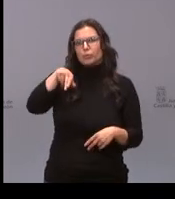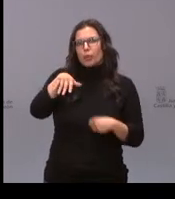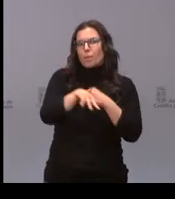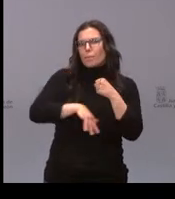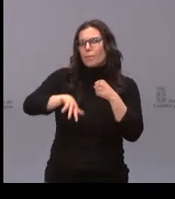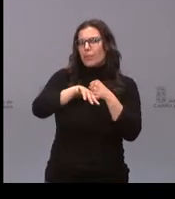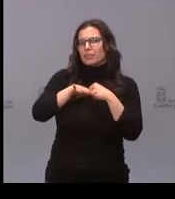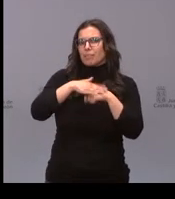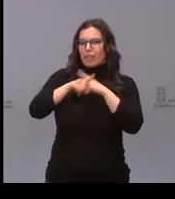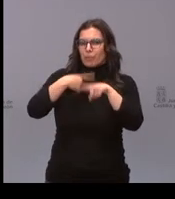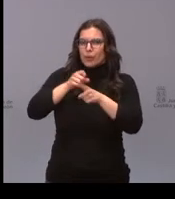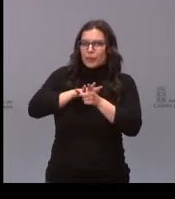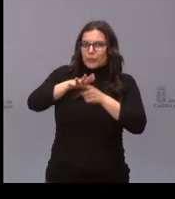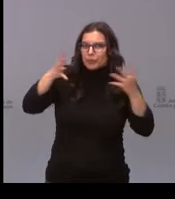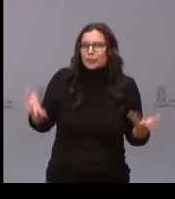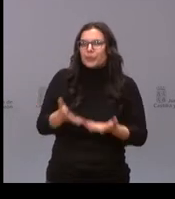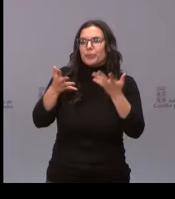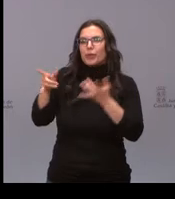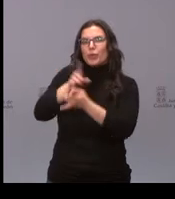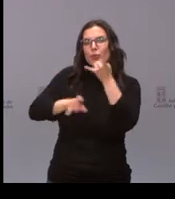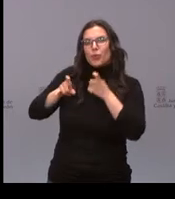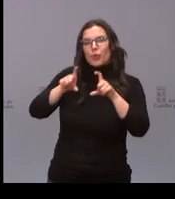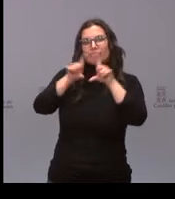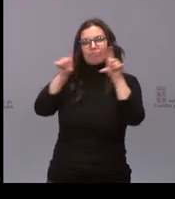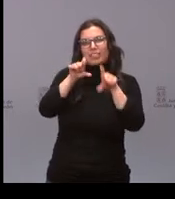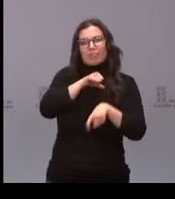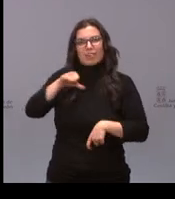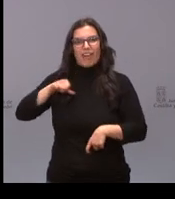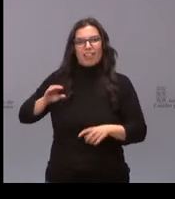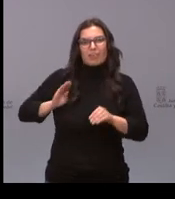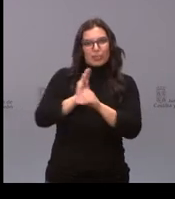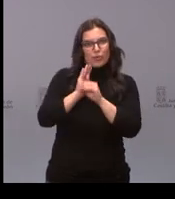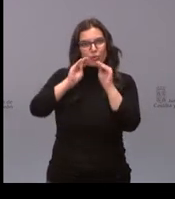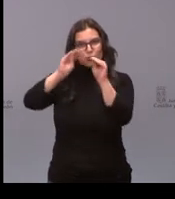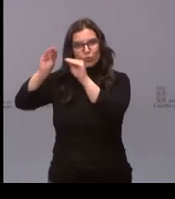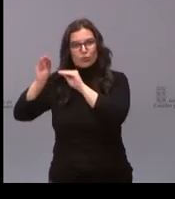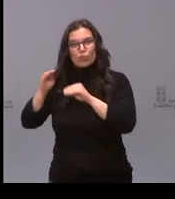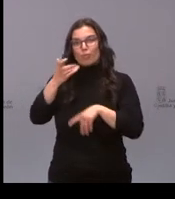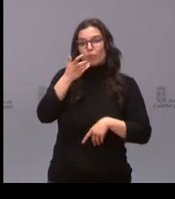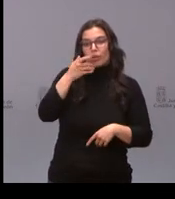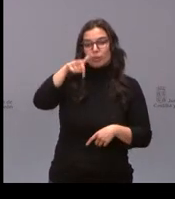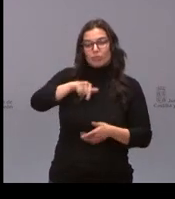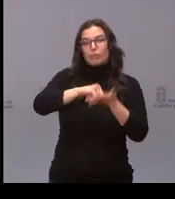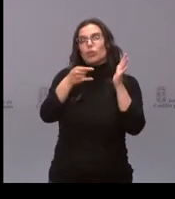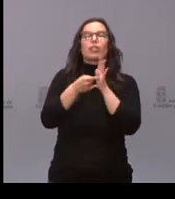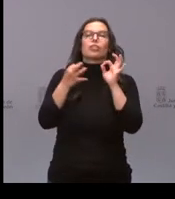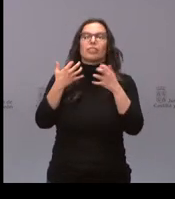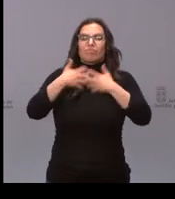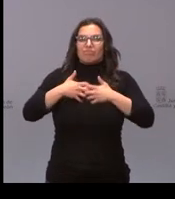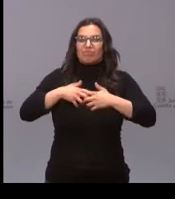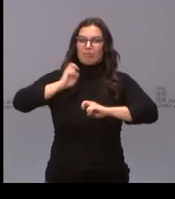animar la iniciativa privada, las inversiones empresariales, como es el proyecto de la planta de